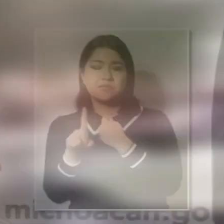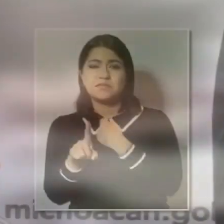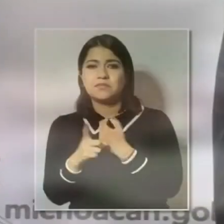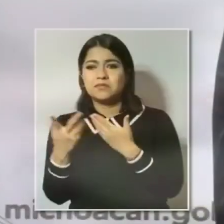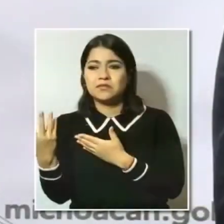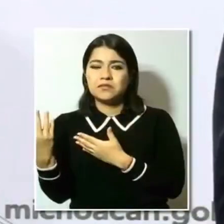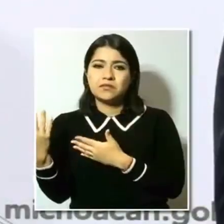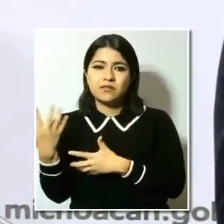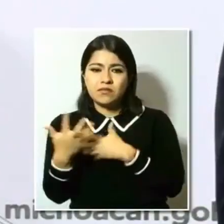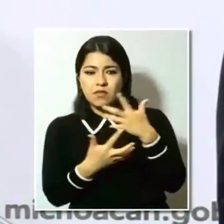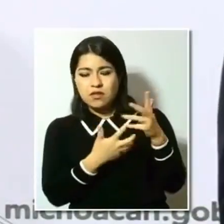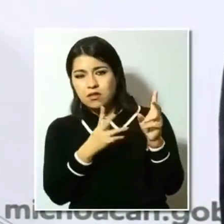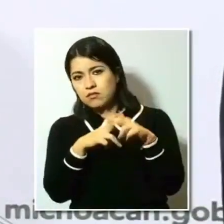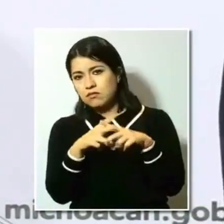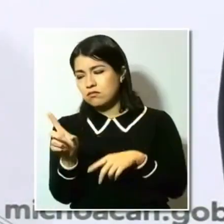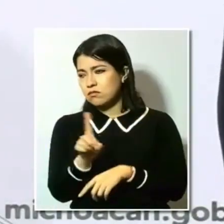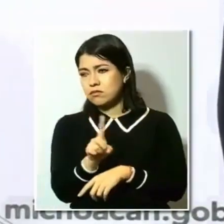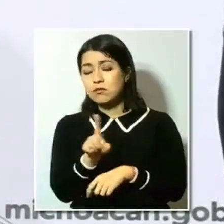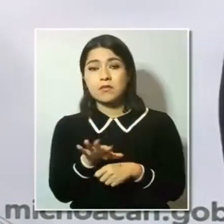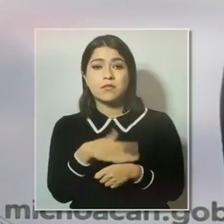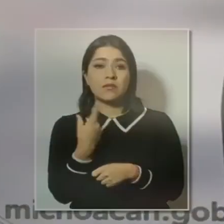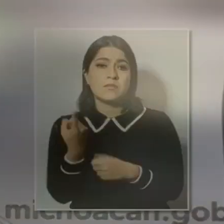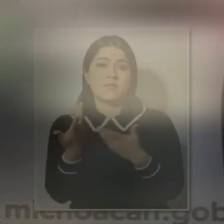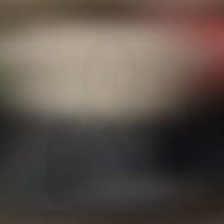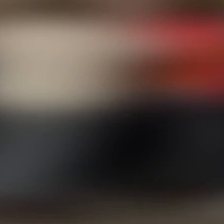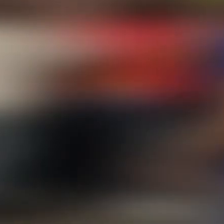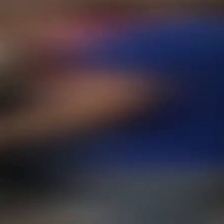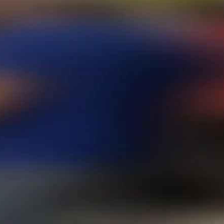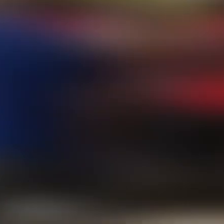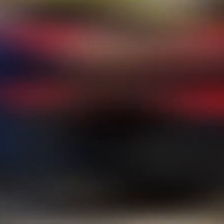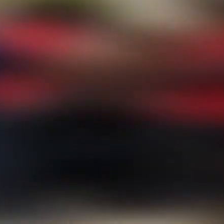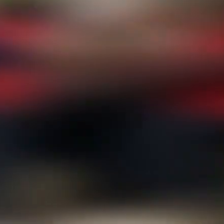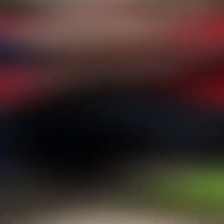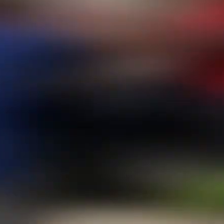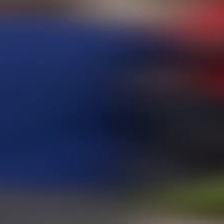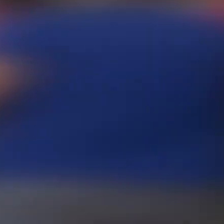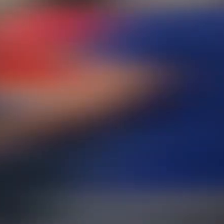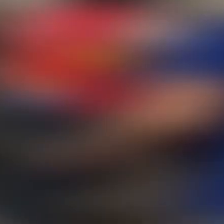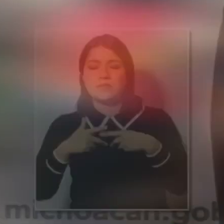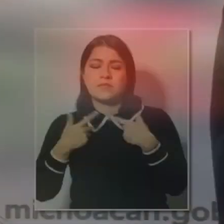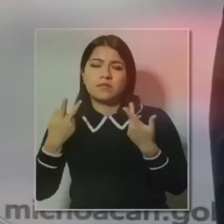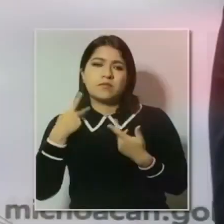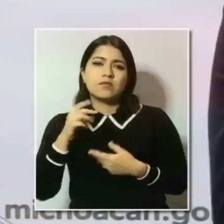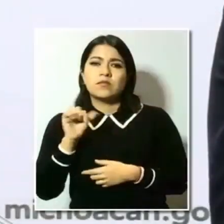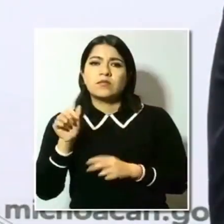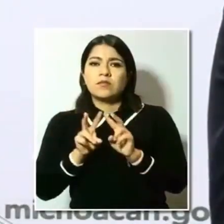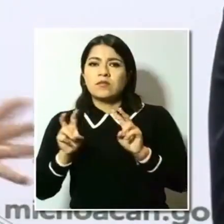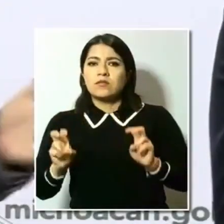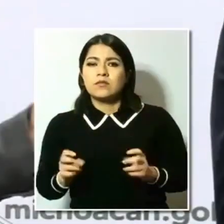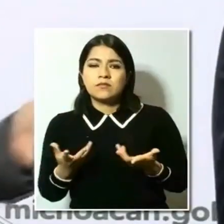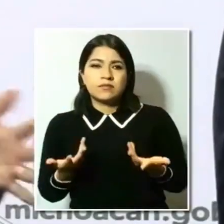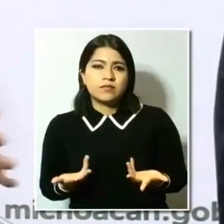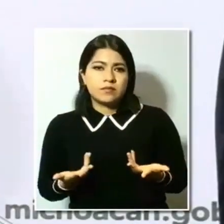la serenidad y la paz entre candidatos. Señaló que es lamentable que se registren este tipo de incidentes.